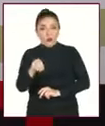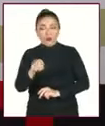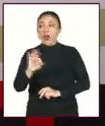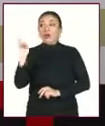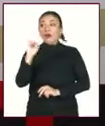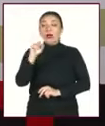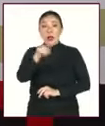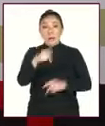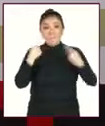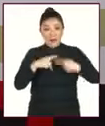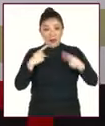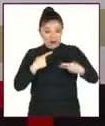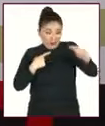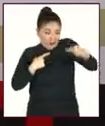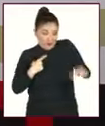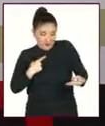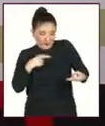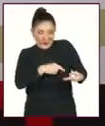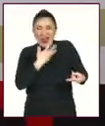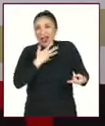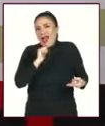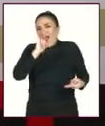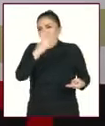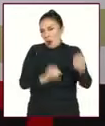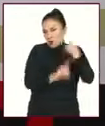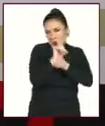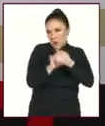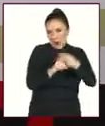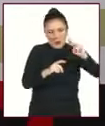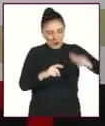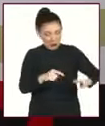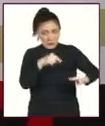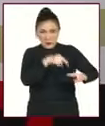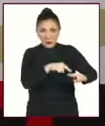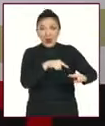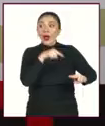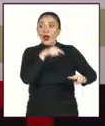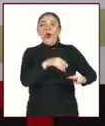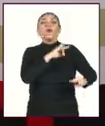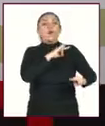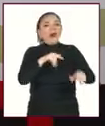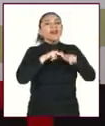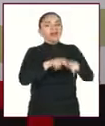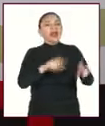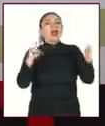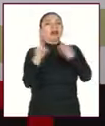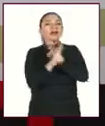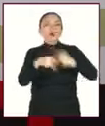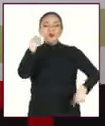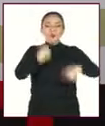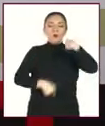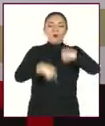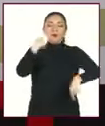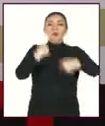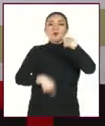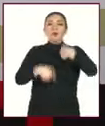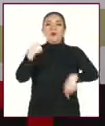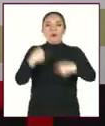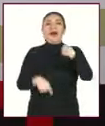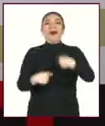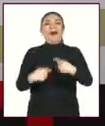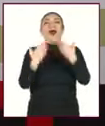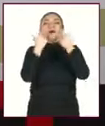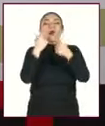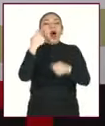persona que está en alguna situación de esa manera, permitimos que siga circulando el oxígeno y no esté